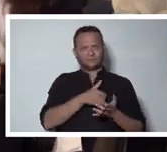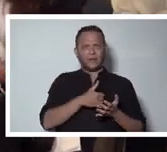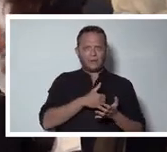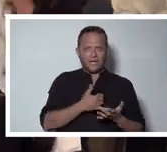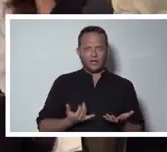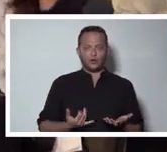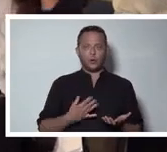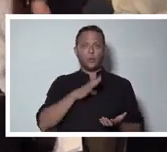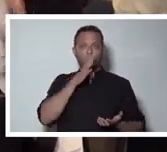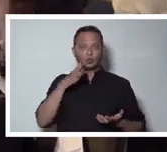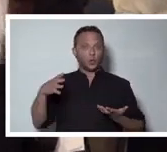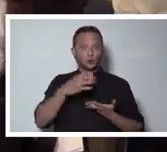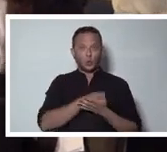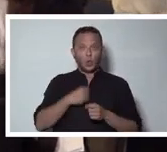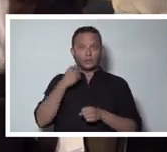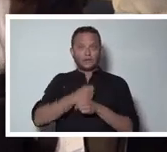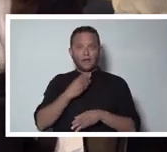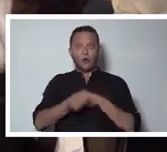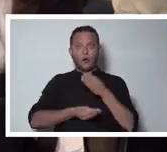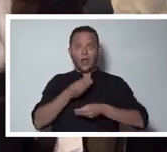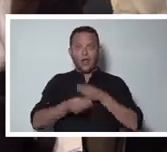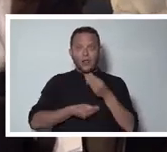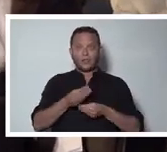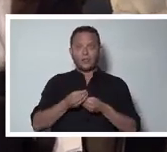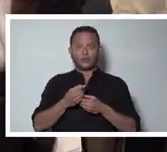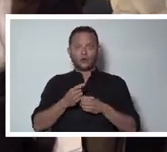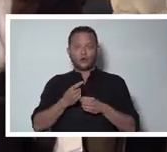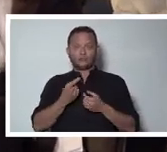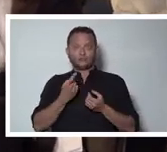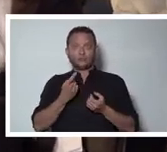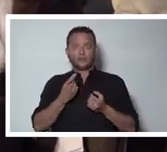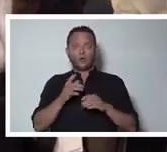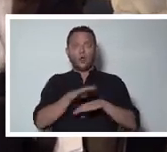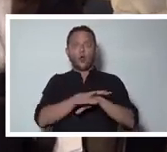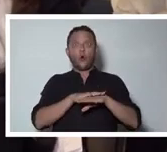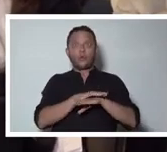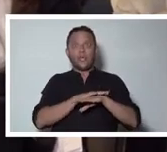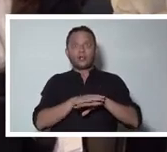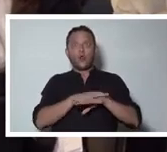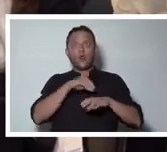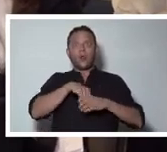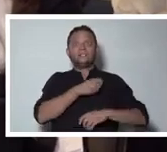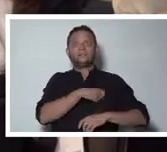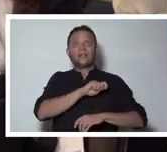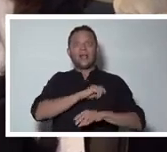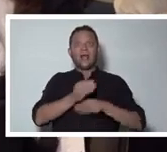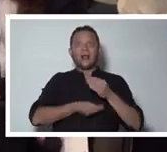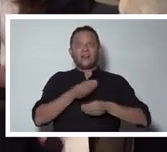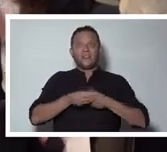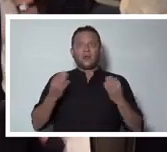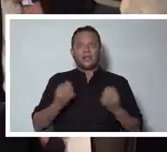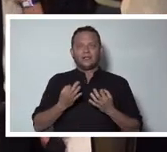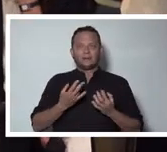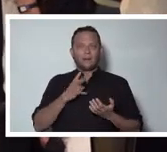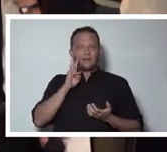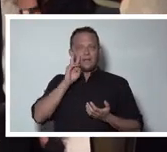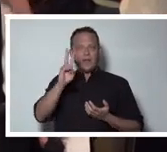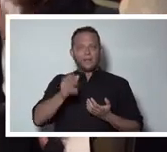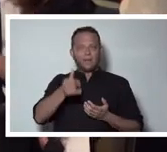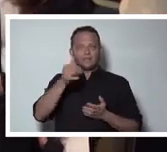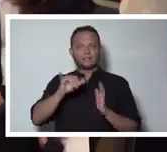que estamos haciendo desde la posición humilde que tenemos en el gobierno de España es Sin lugar a dudas tener una mirada